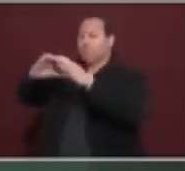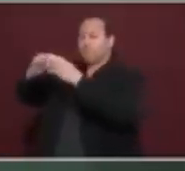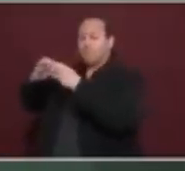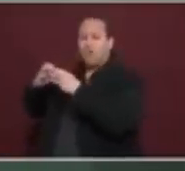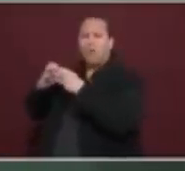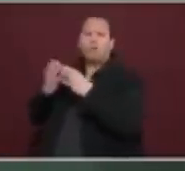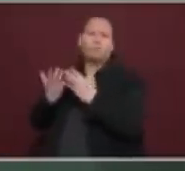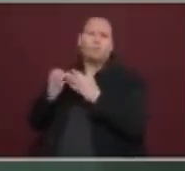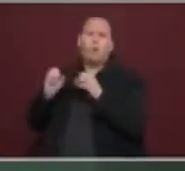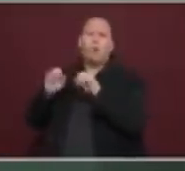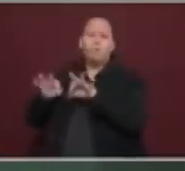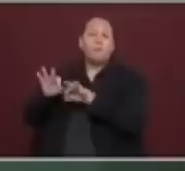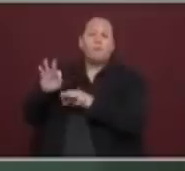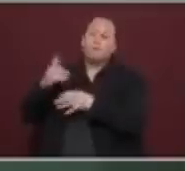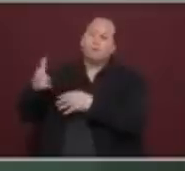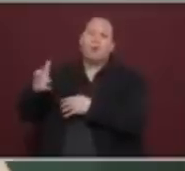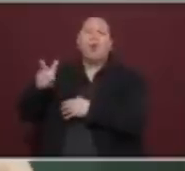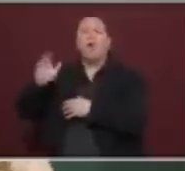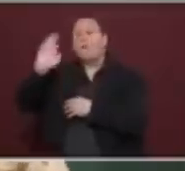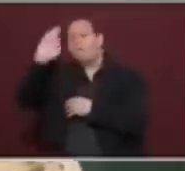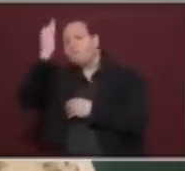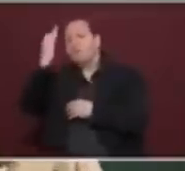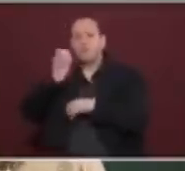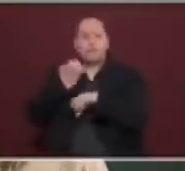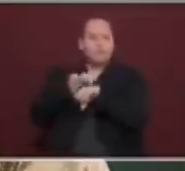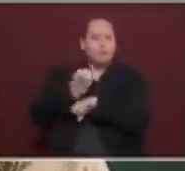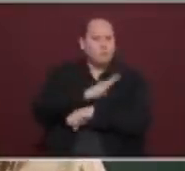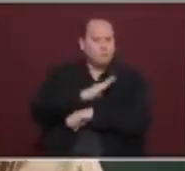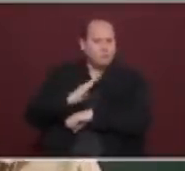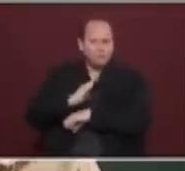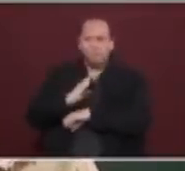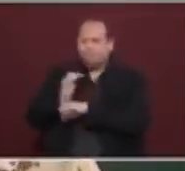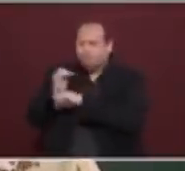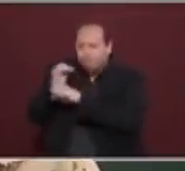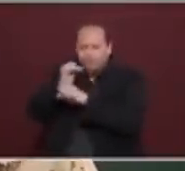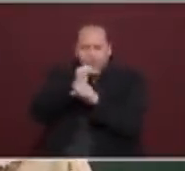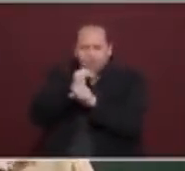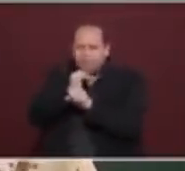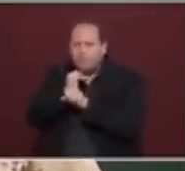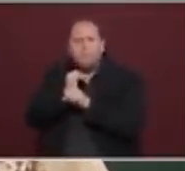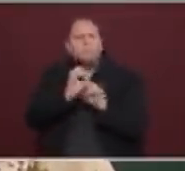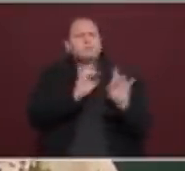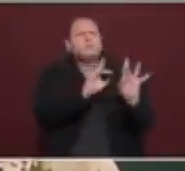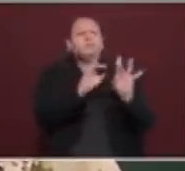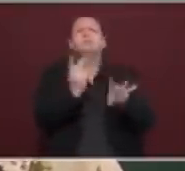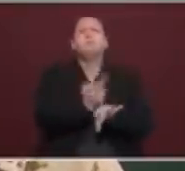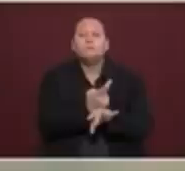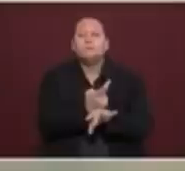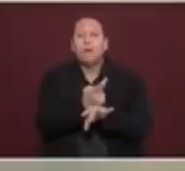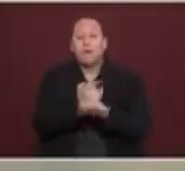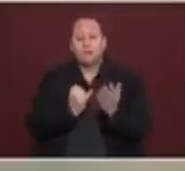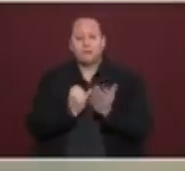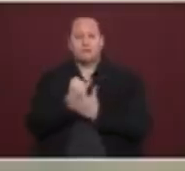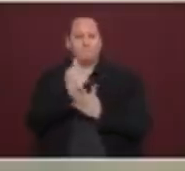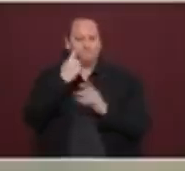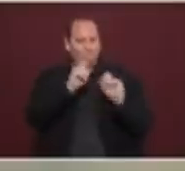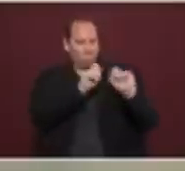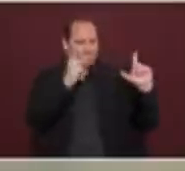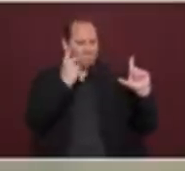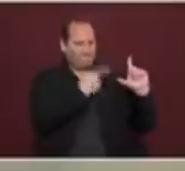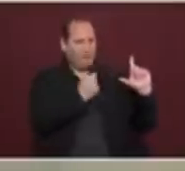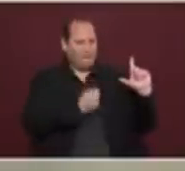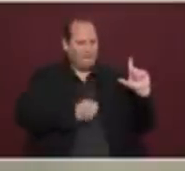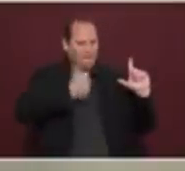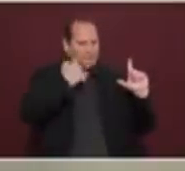estatales y municipales para poder determinar qué es lo que estaba sucediendo aquí ustedes ven en la primera lámina